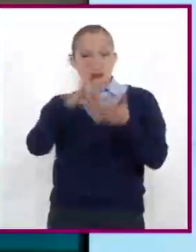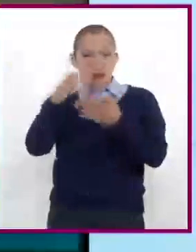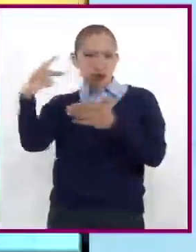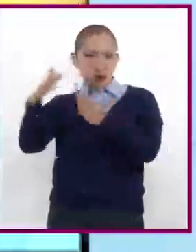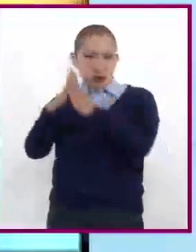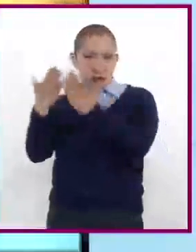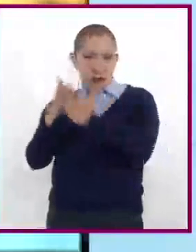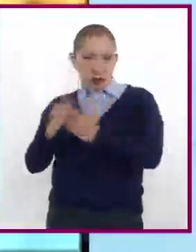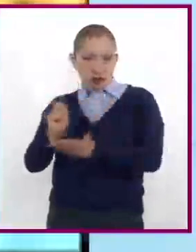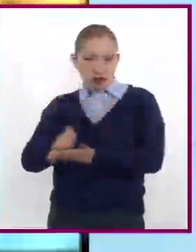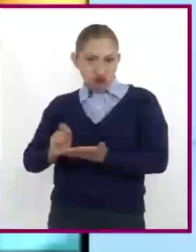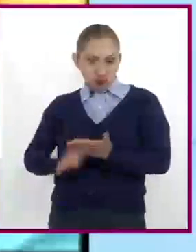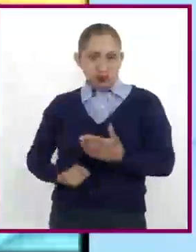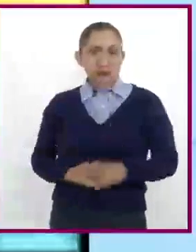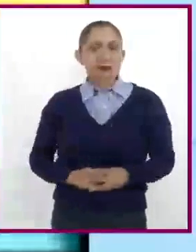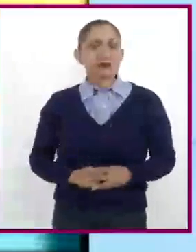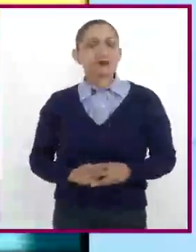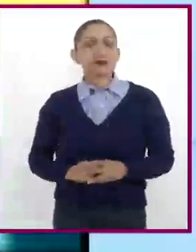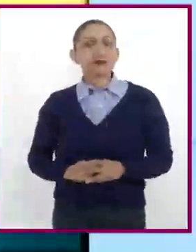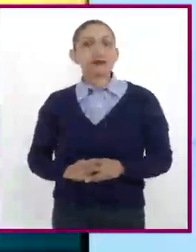obras.